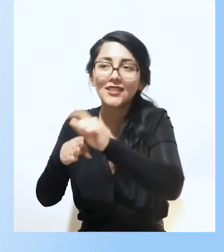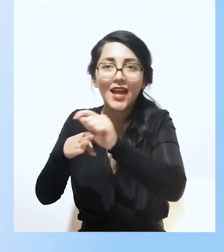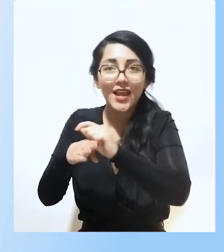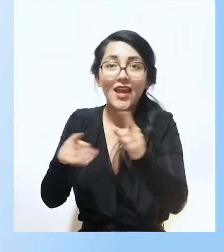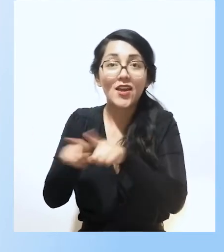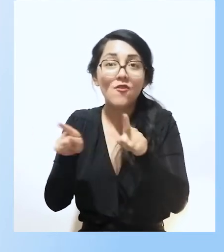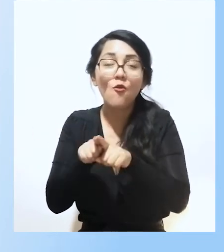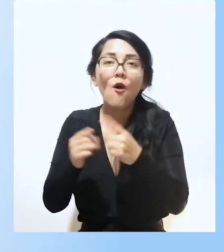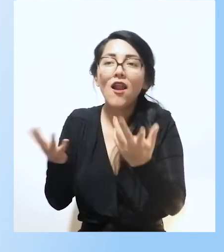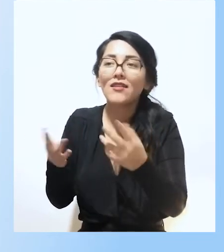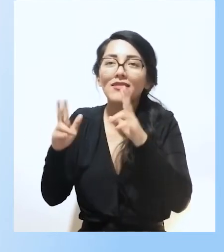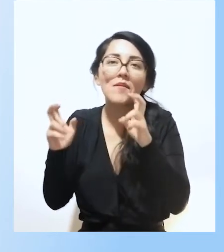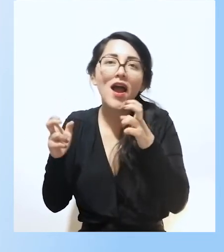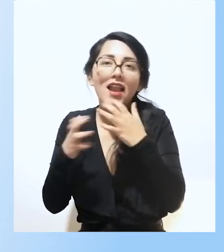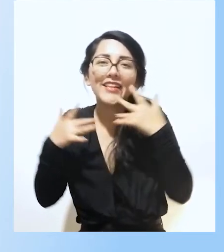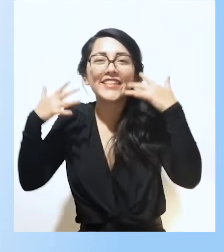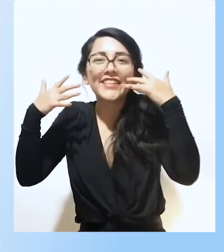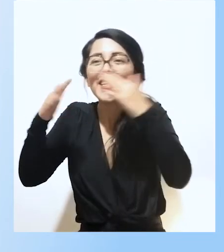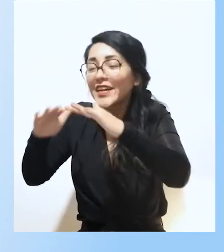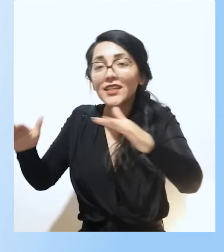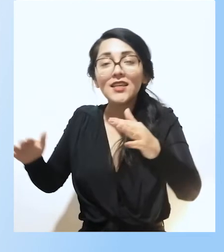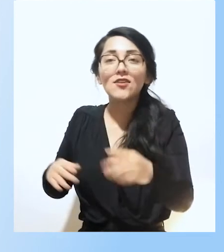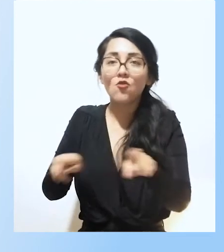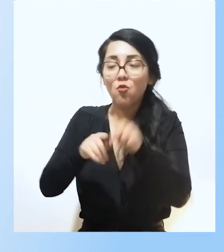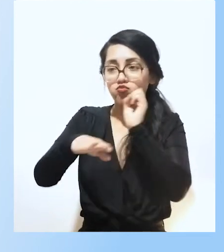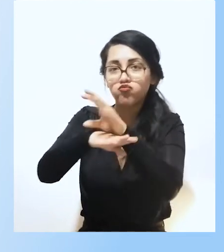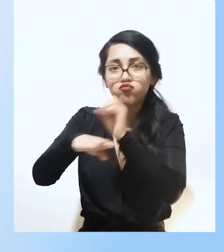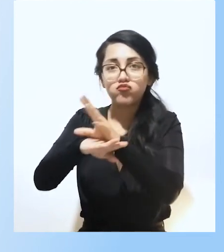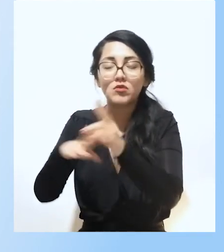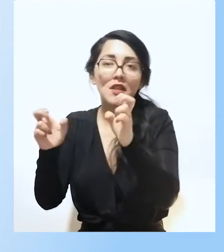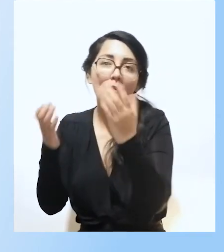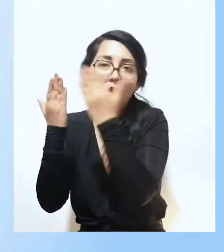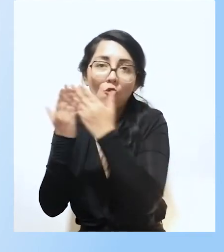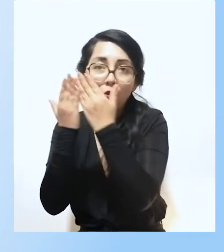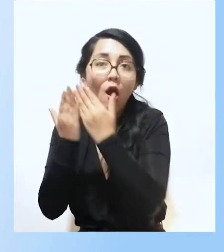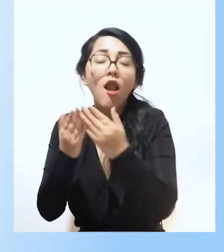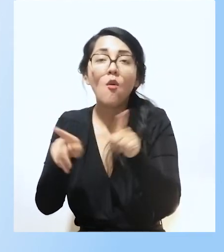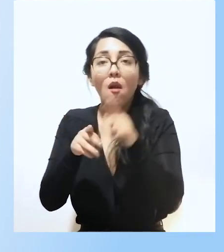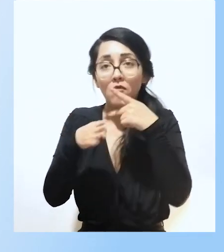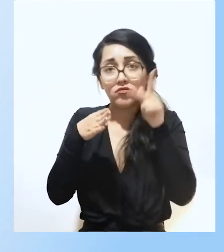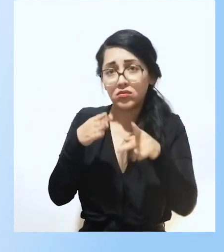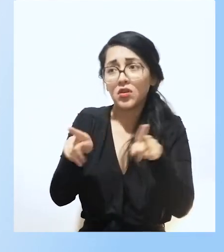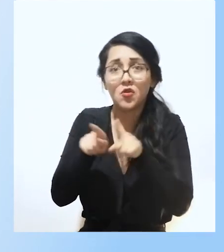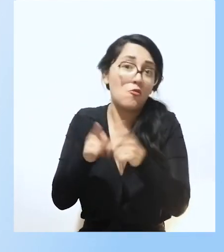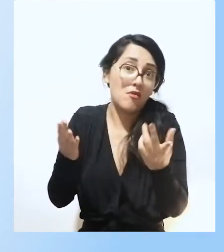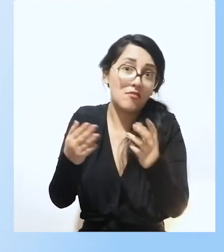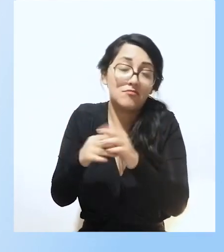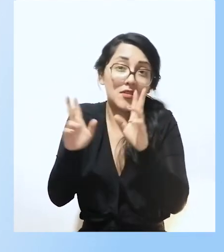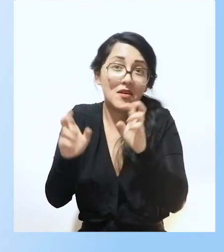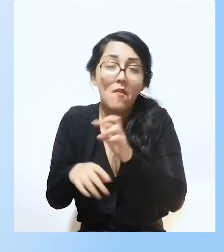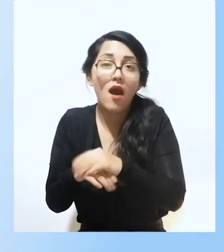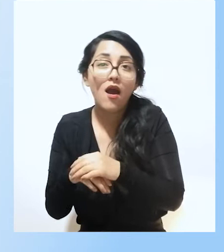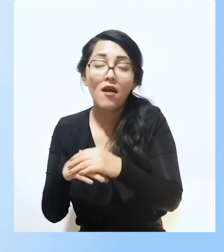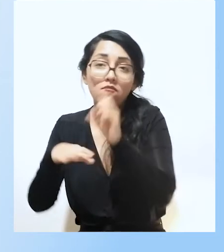infantil. Orientarlo de manera escolar, profesional y personal, por supuesto.